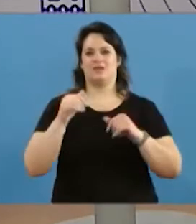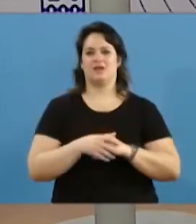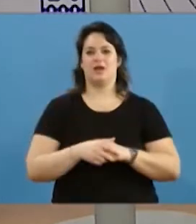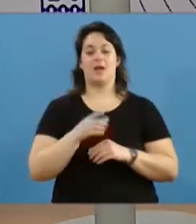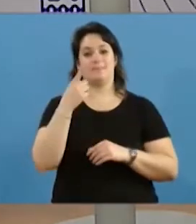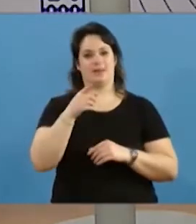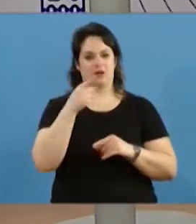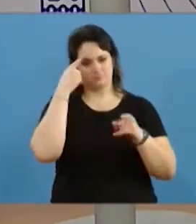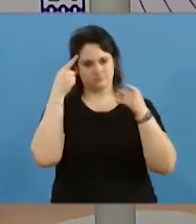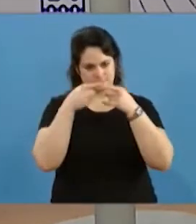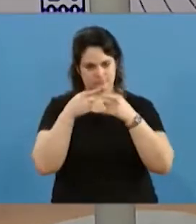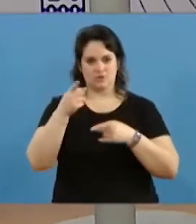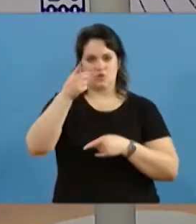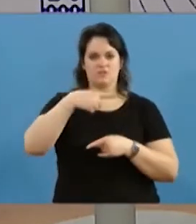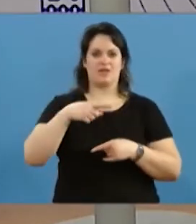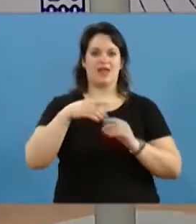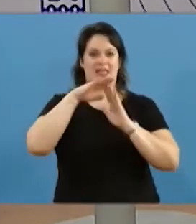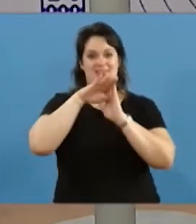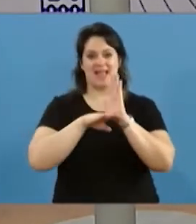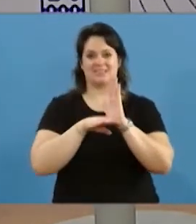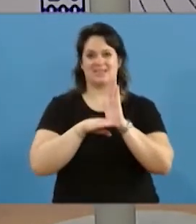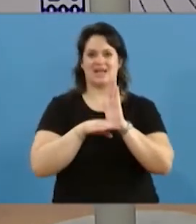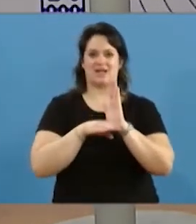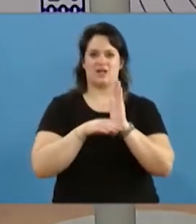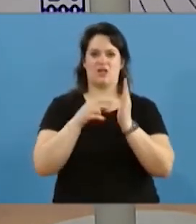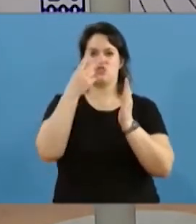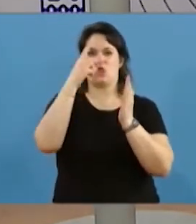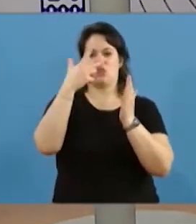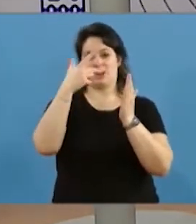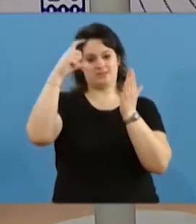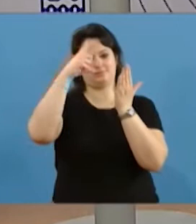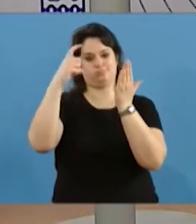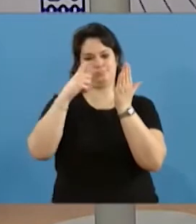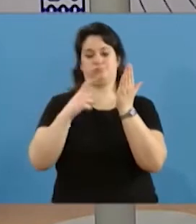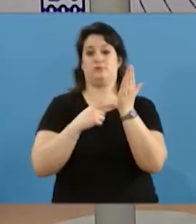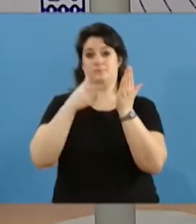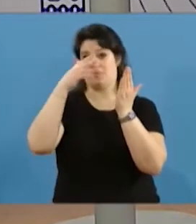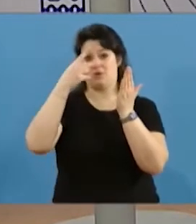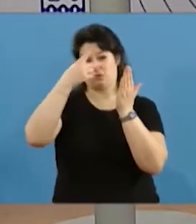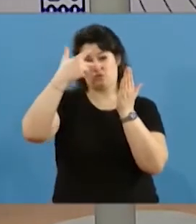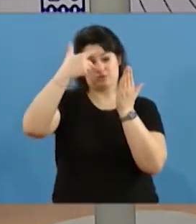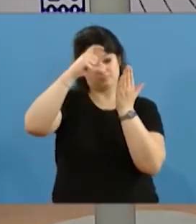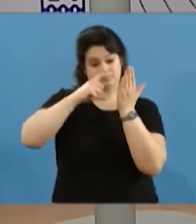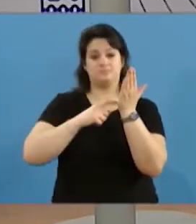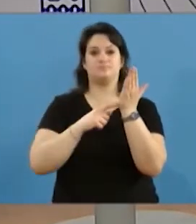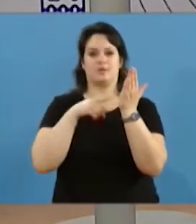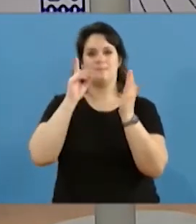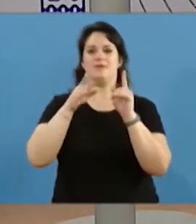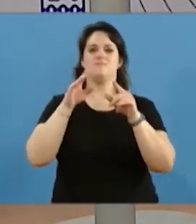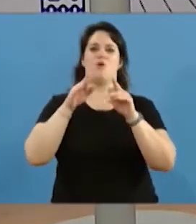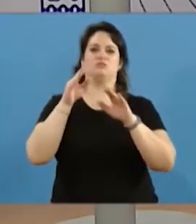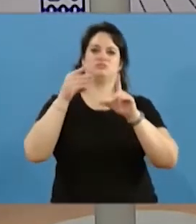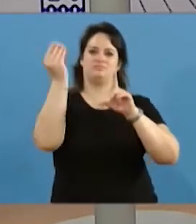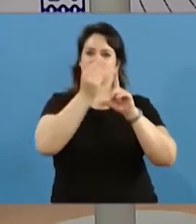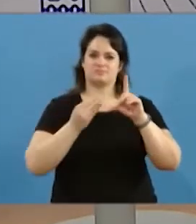vamos a dejar un desafío. Que tomen un texto de 2 o 3 párrafos y que puedan construir ustedes también estos gráficos